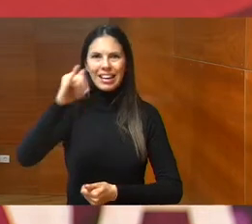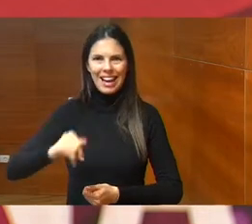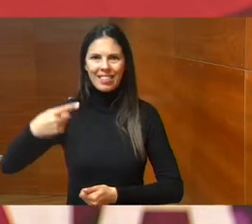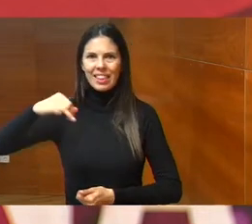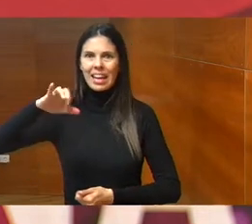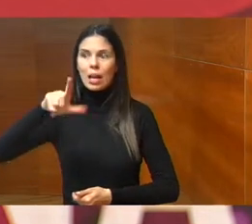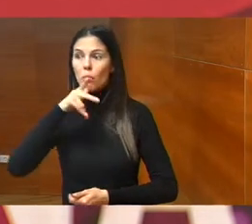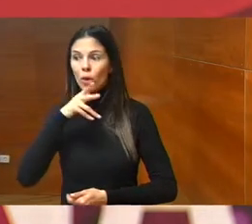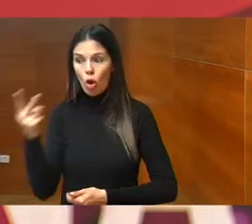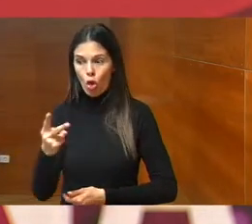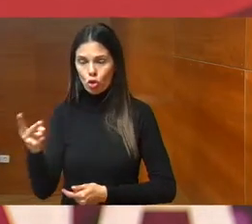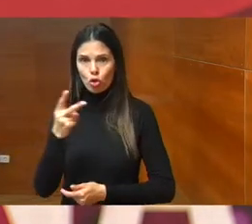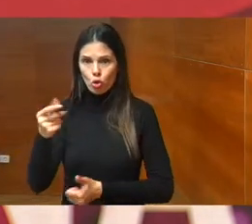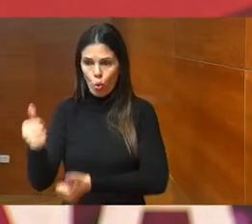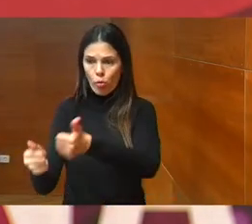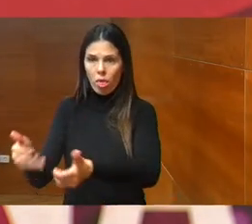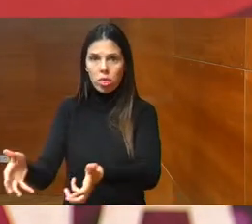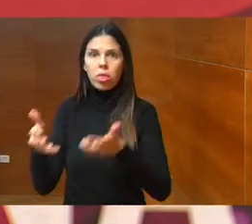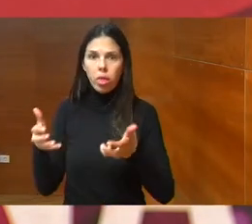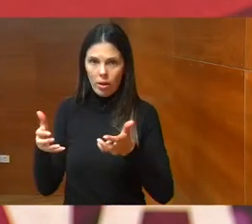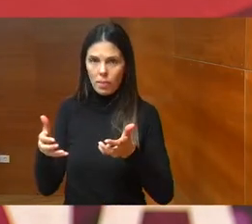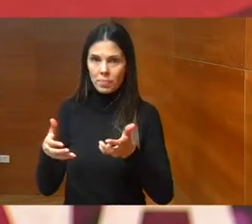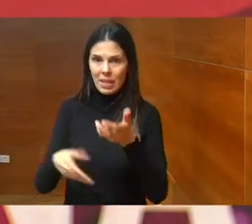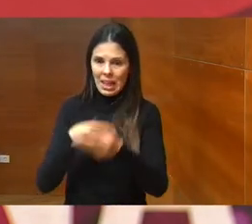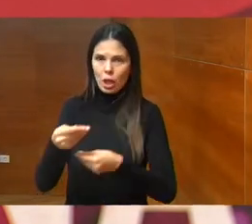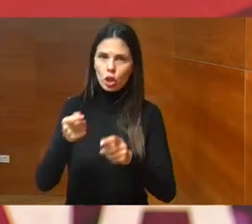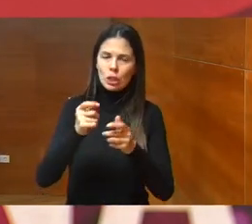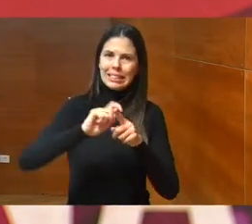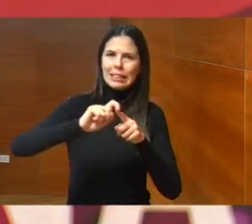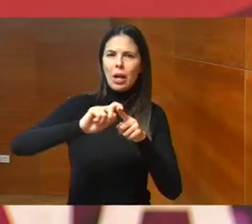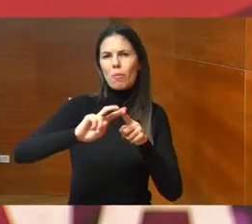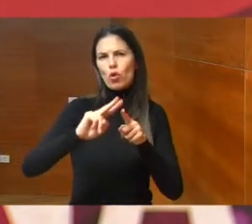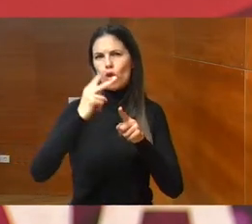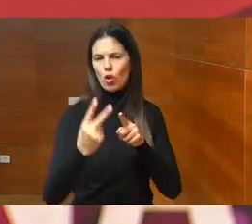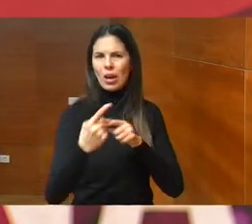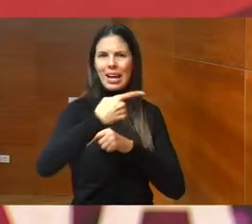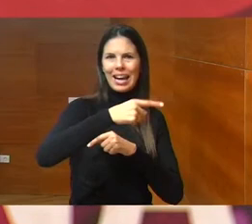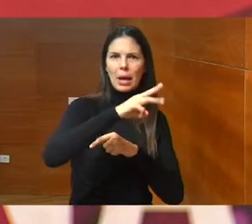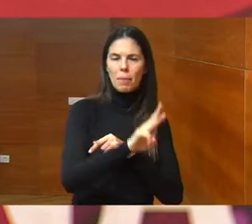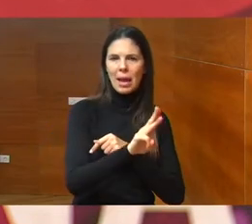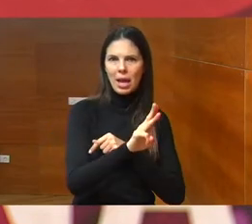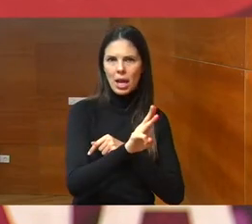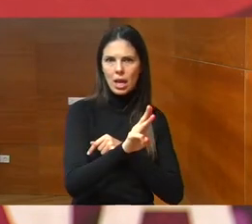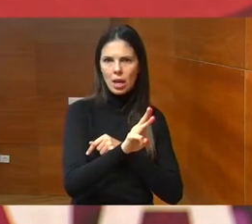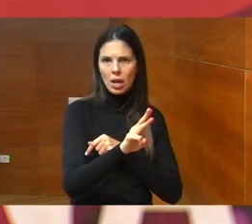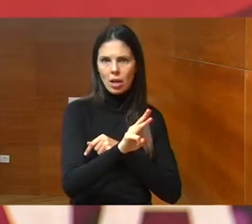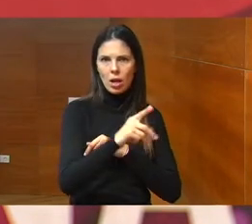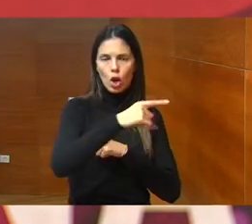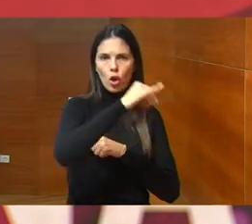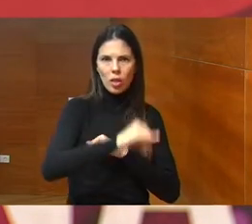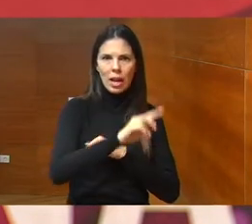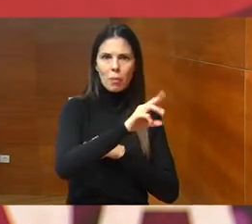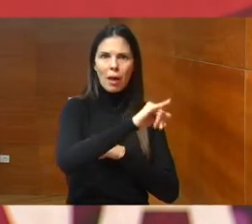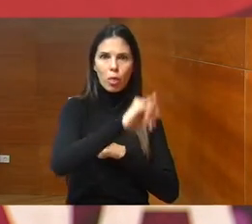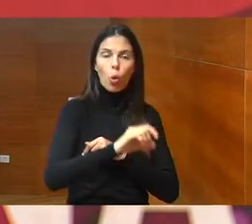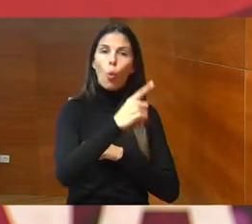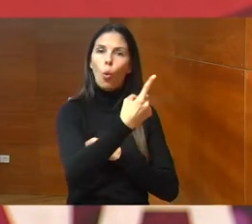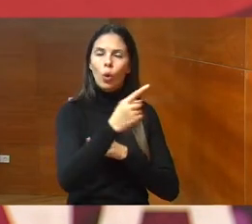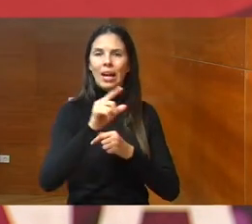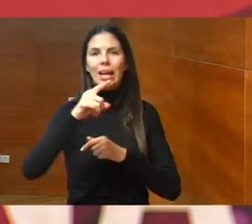stunconcurso fisieron dos tipos o González pasó un